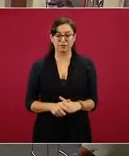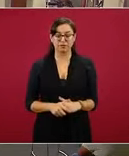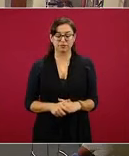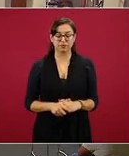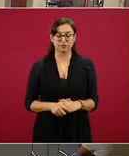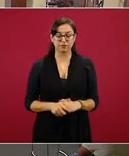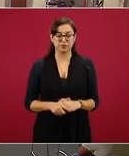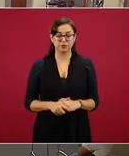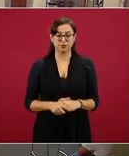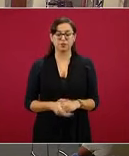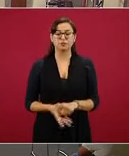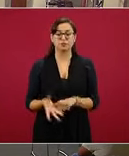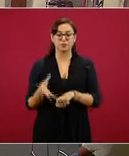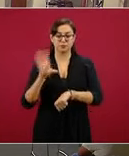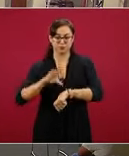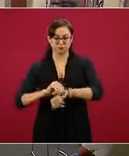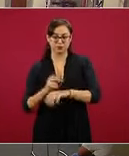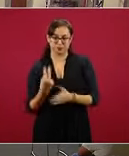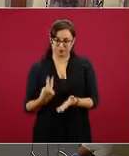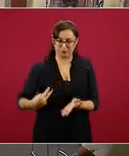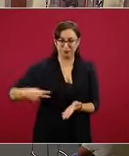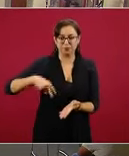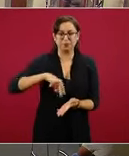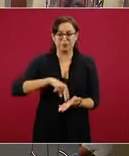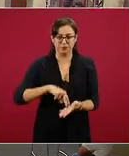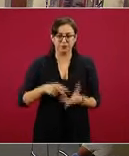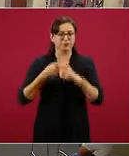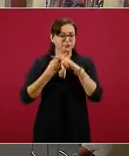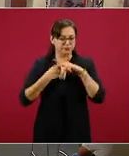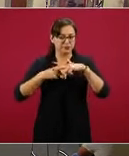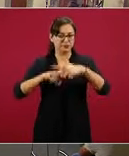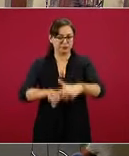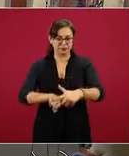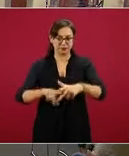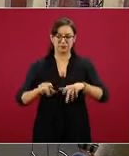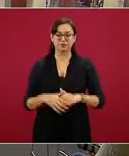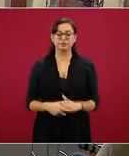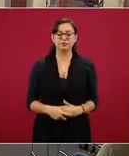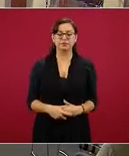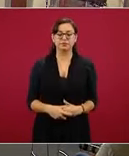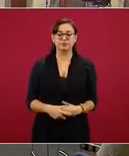permiten, vamos entonces a iniciar desde este lado.